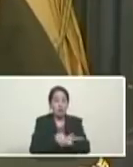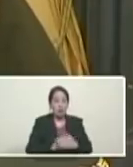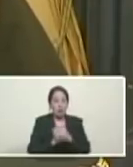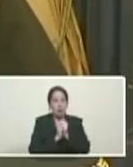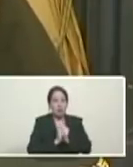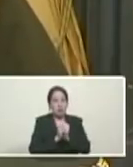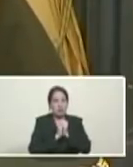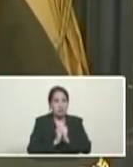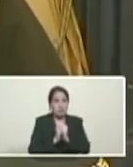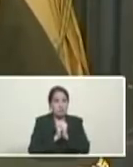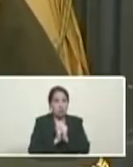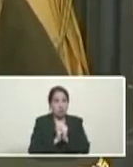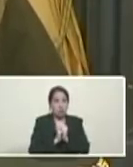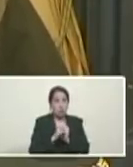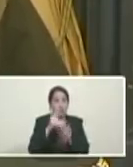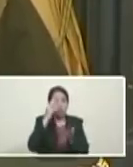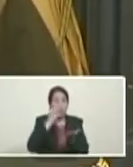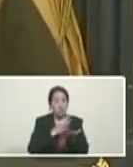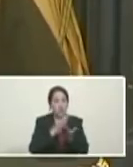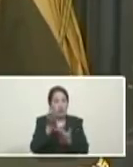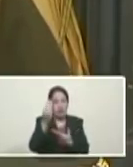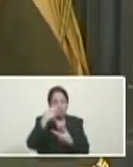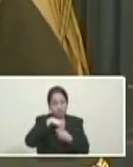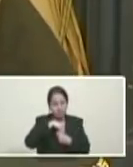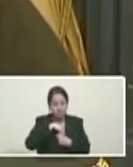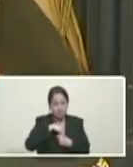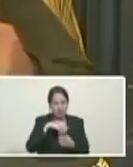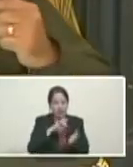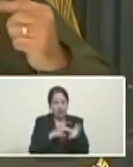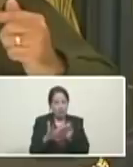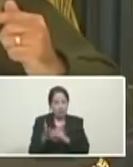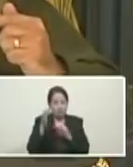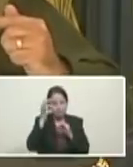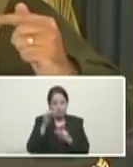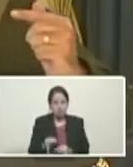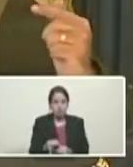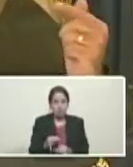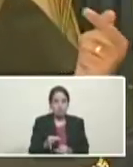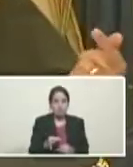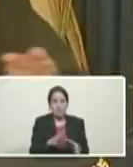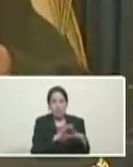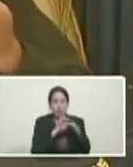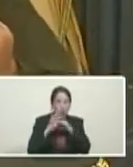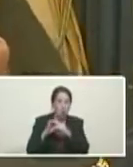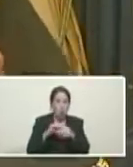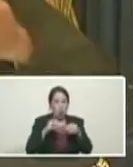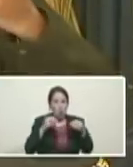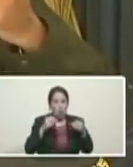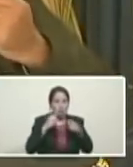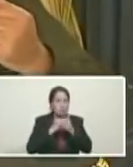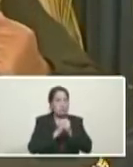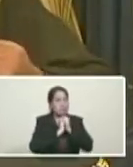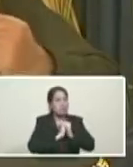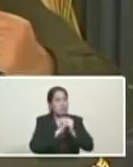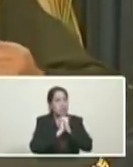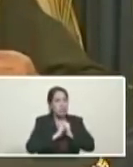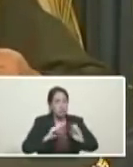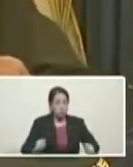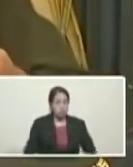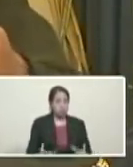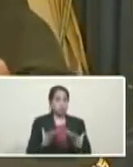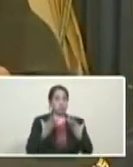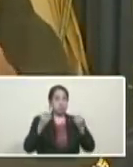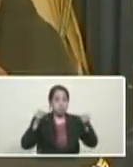oración en la fuerza de su fe porque la fuerza de la oración y la fe de todo un pueblo hace posible los